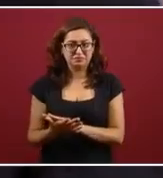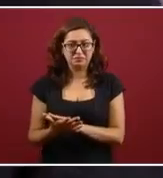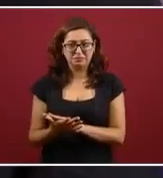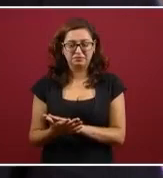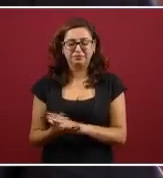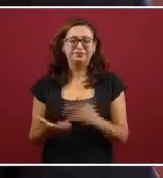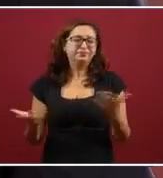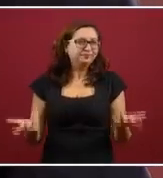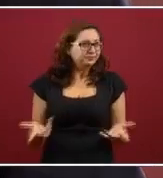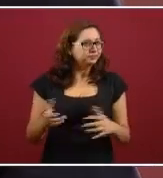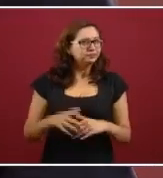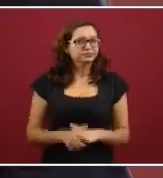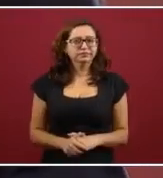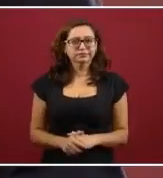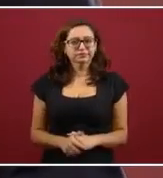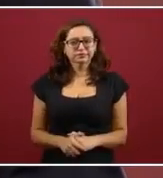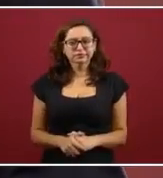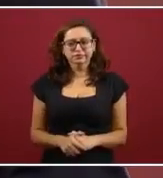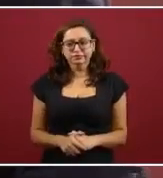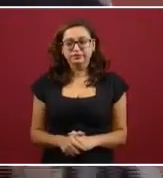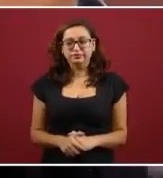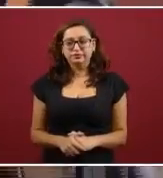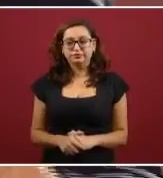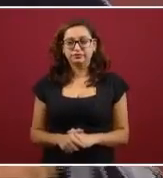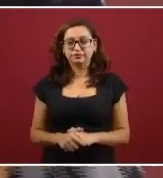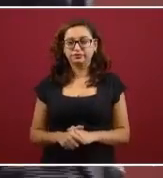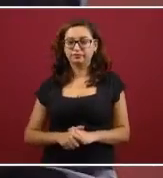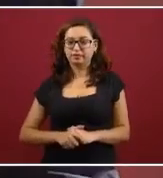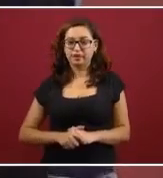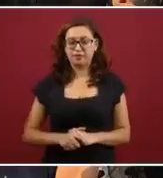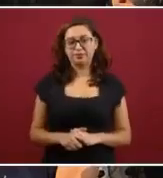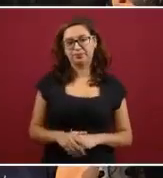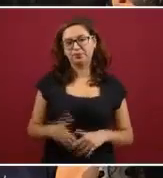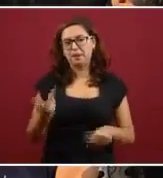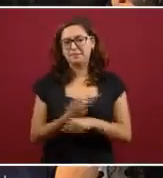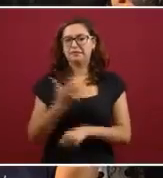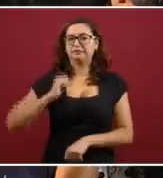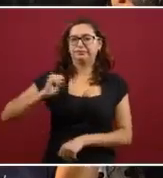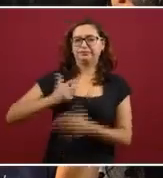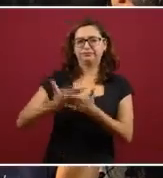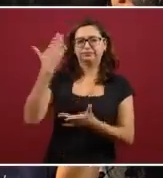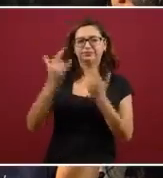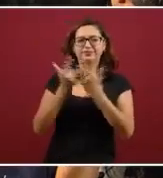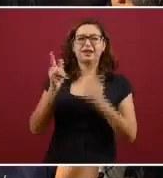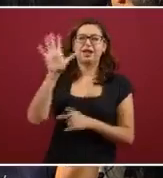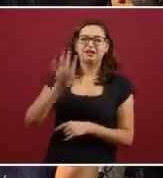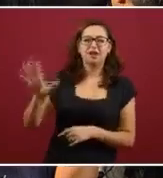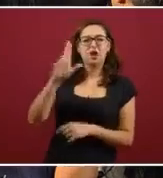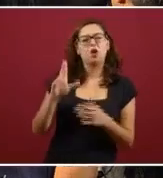¿qué pasa cuando se cae la Unión Soviética?